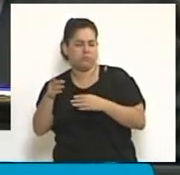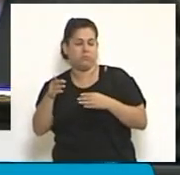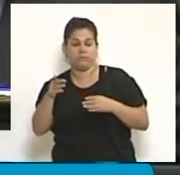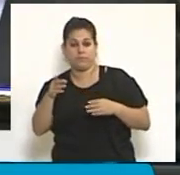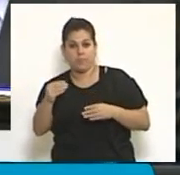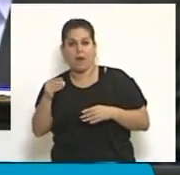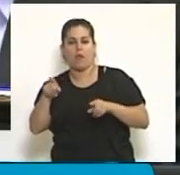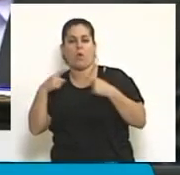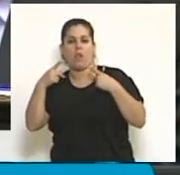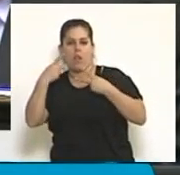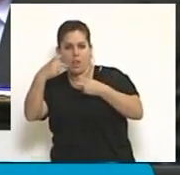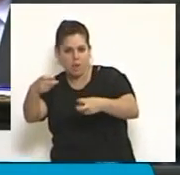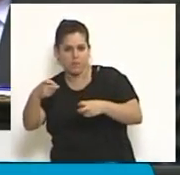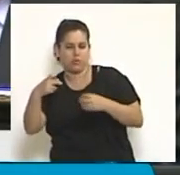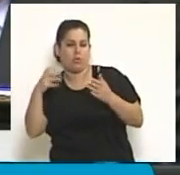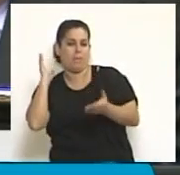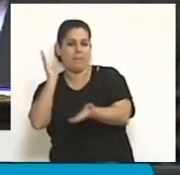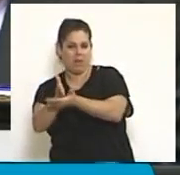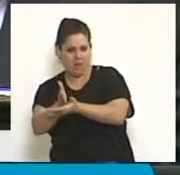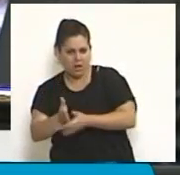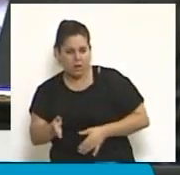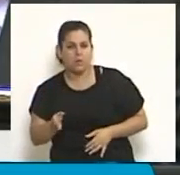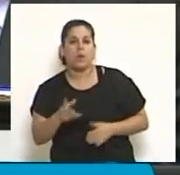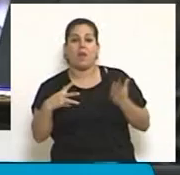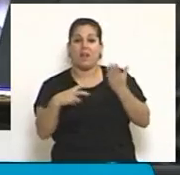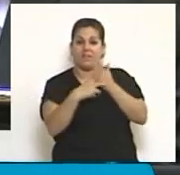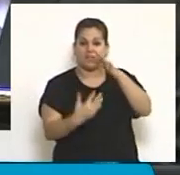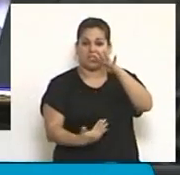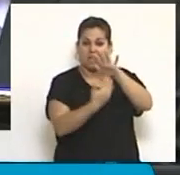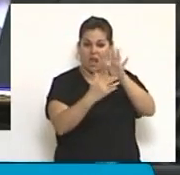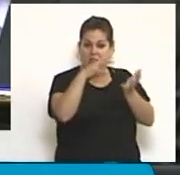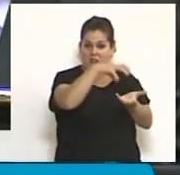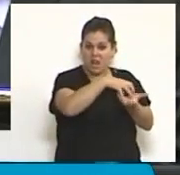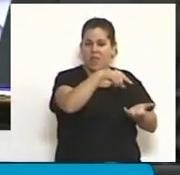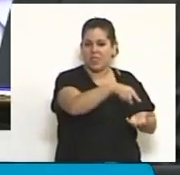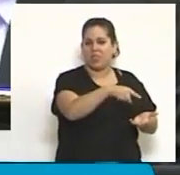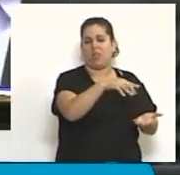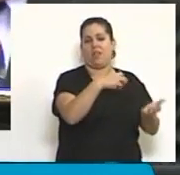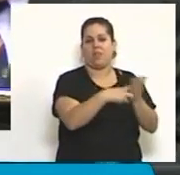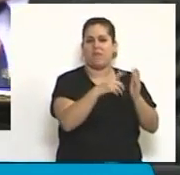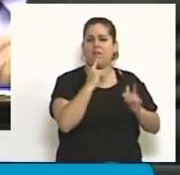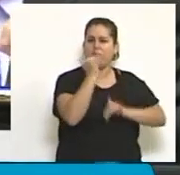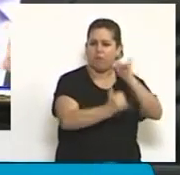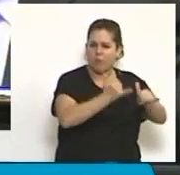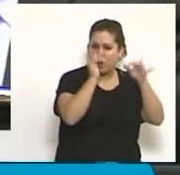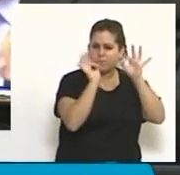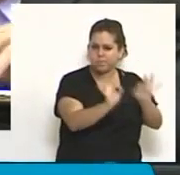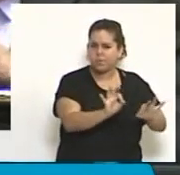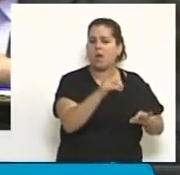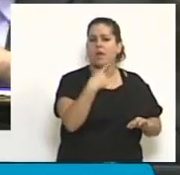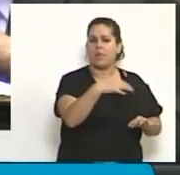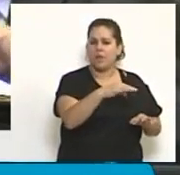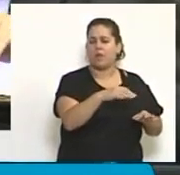de la persecución penal. El fiscal de la Fiscalía de Distrito correspondiente deberá estar informado y